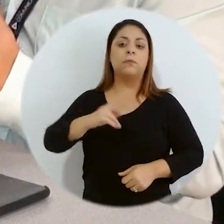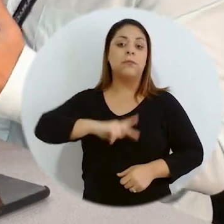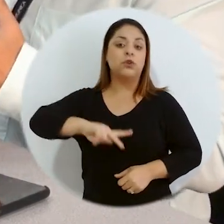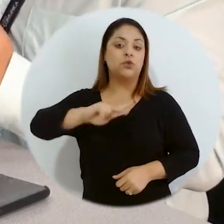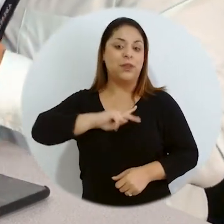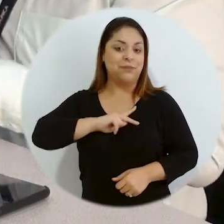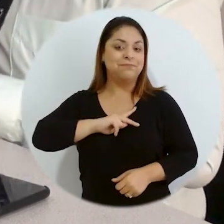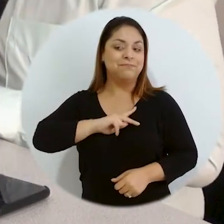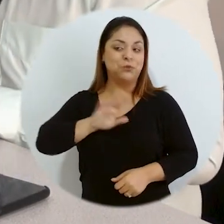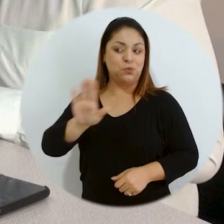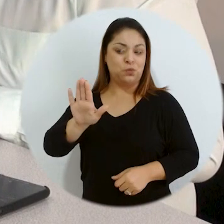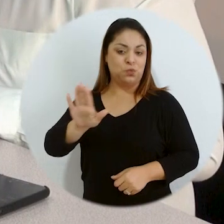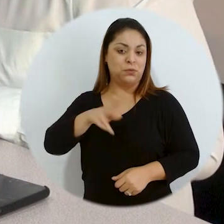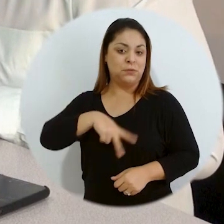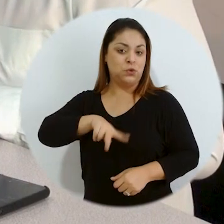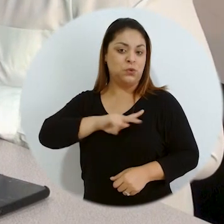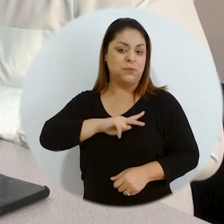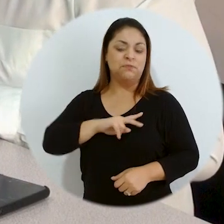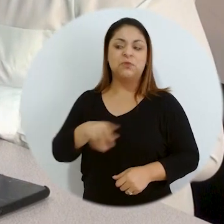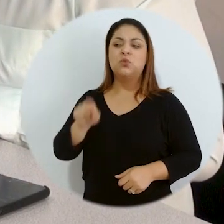poco más entrando en el ámbito personal.